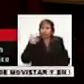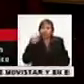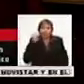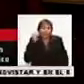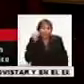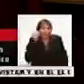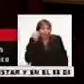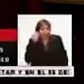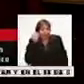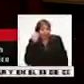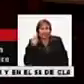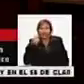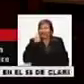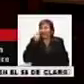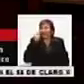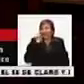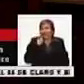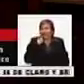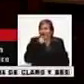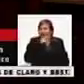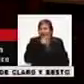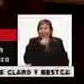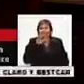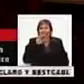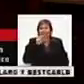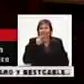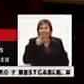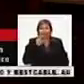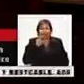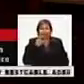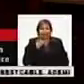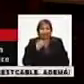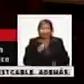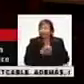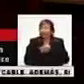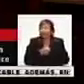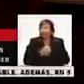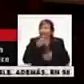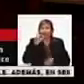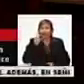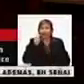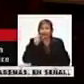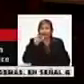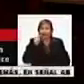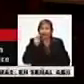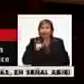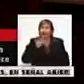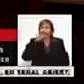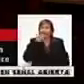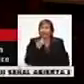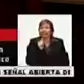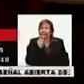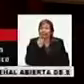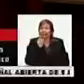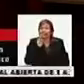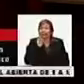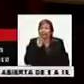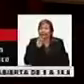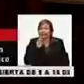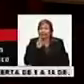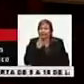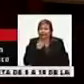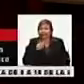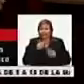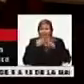jóvenes, con él, con Carlito Roca, con el compañero Alan García, con César Javier Vega Vega, un